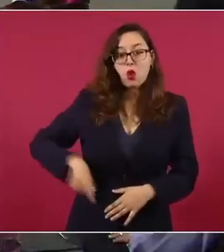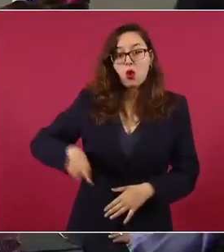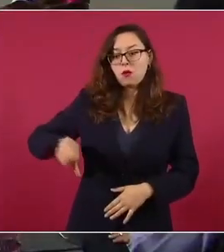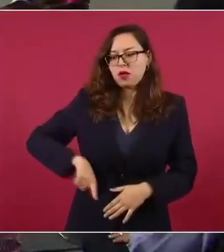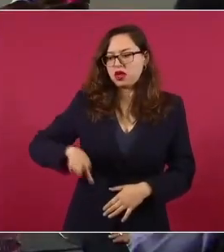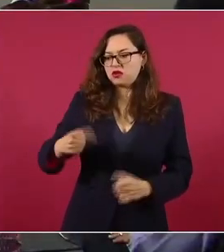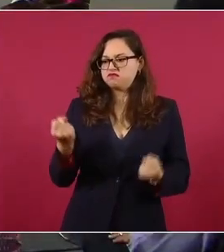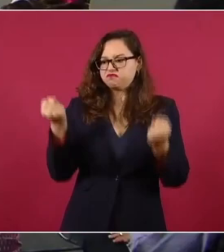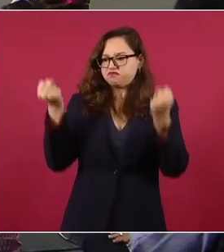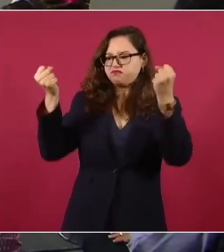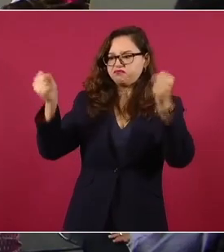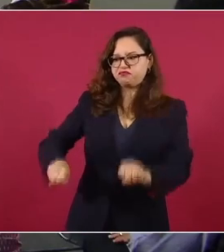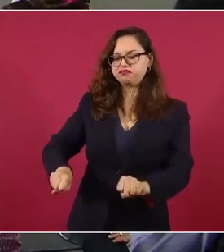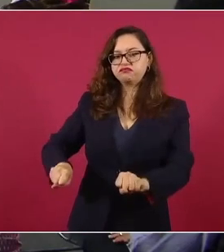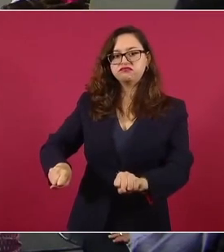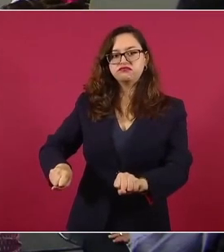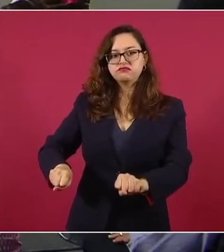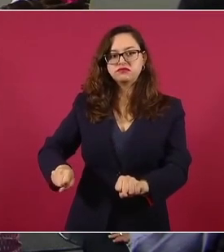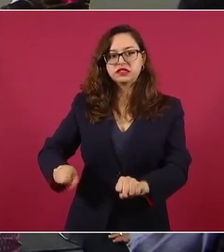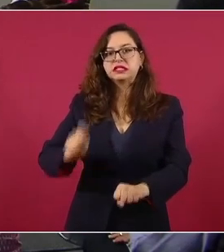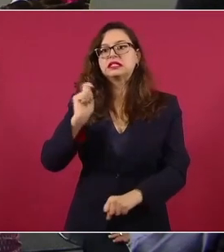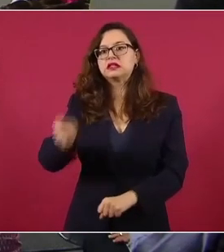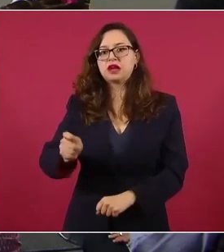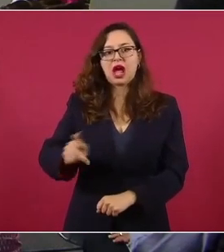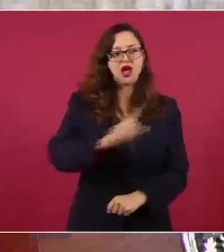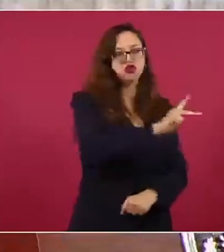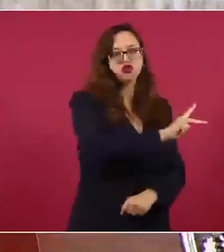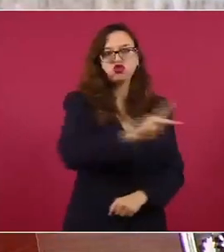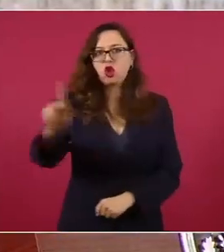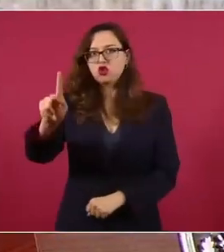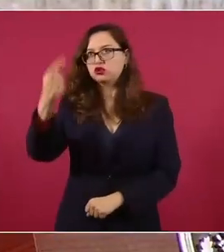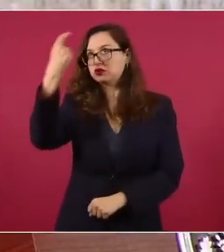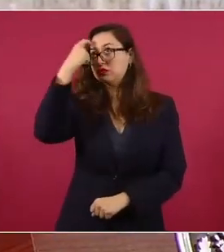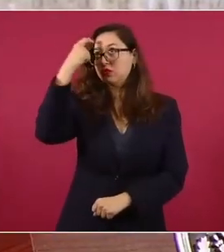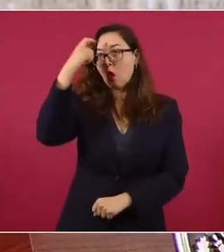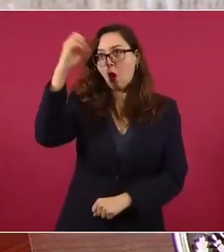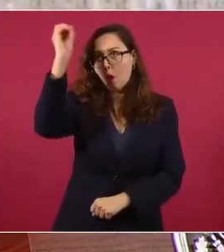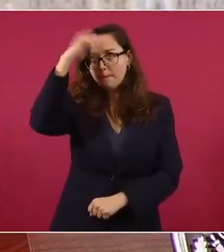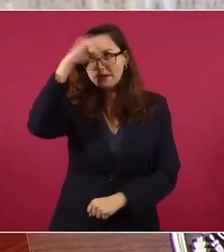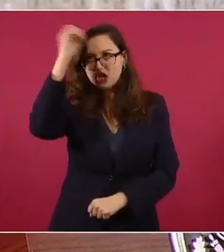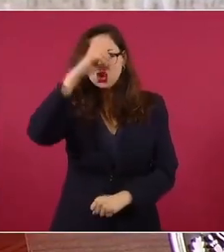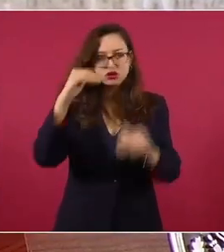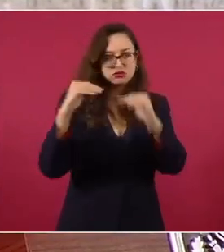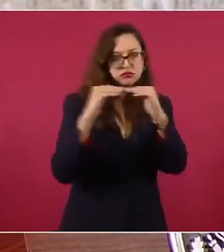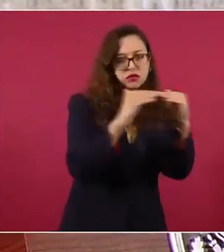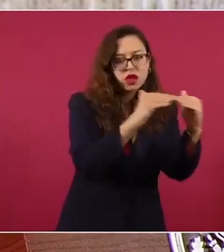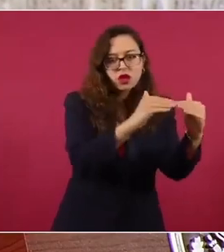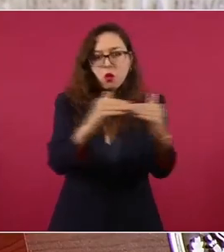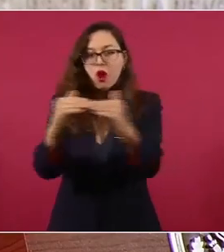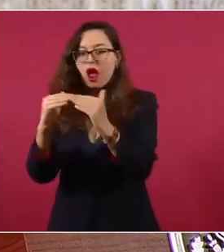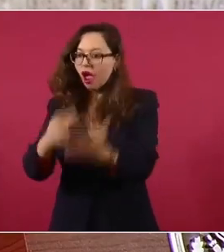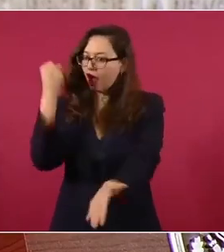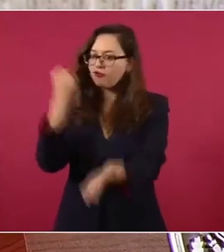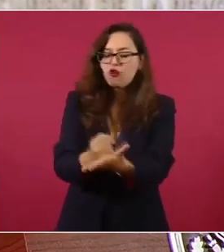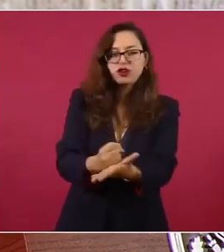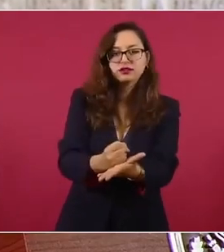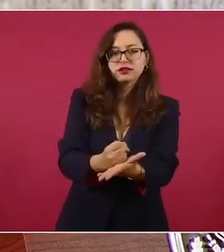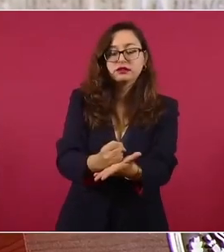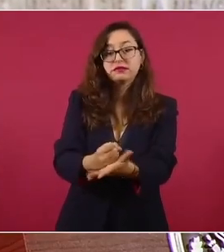se obliga a que todos piensen de la misma manera. Y no, en una